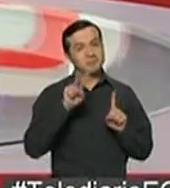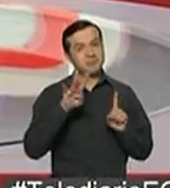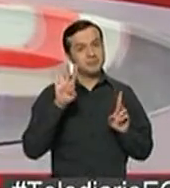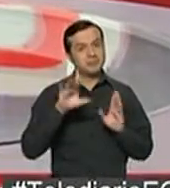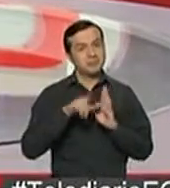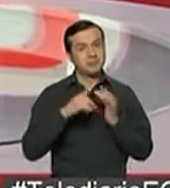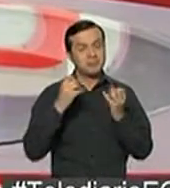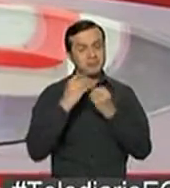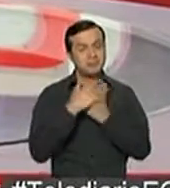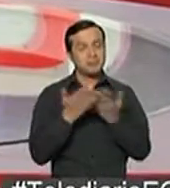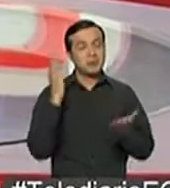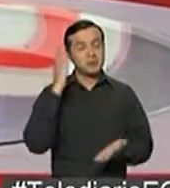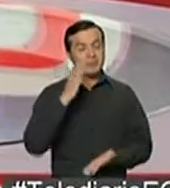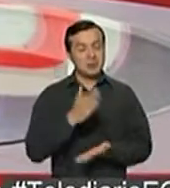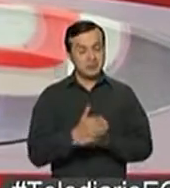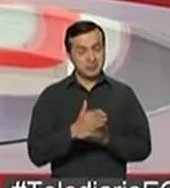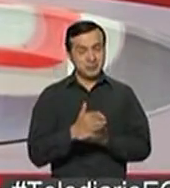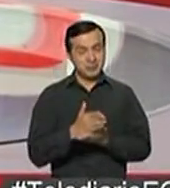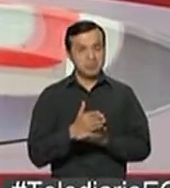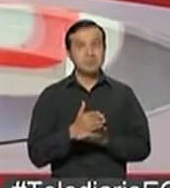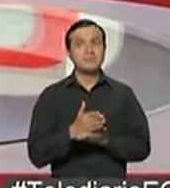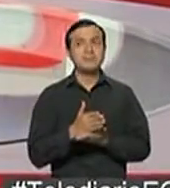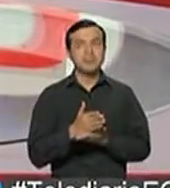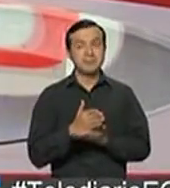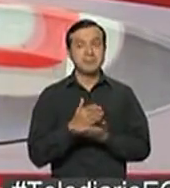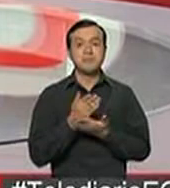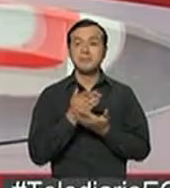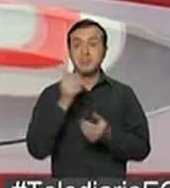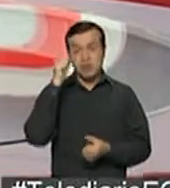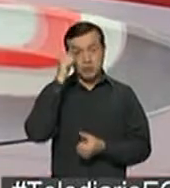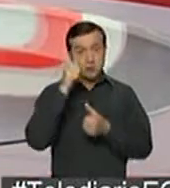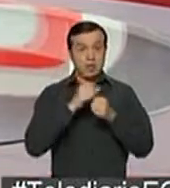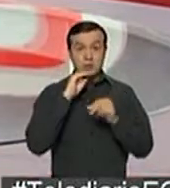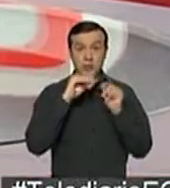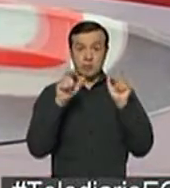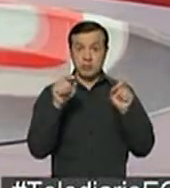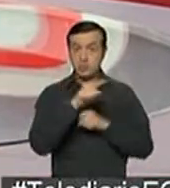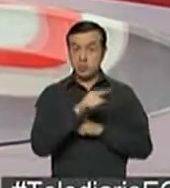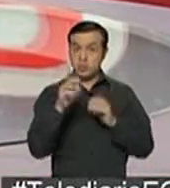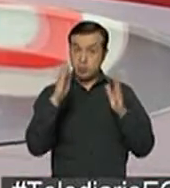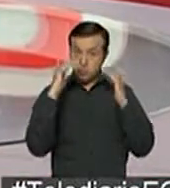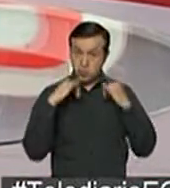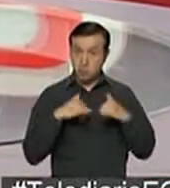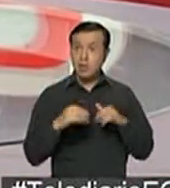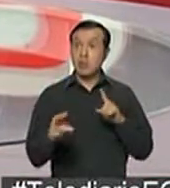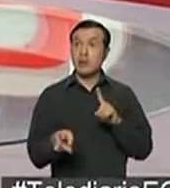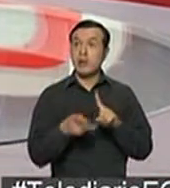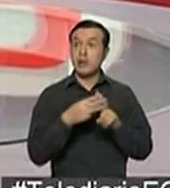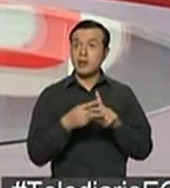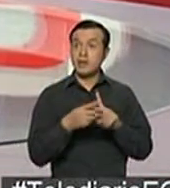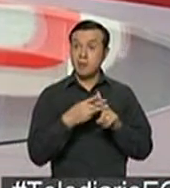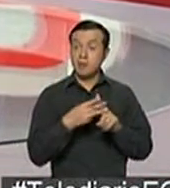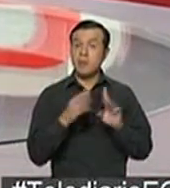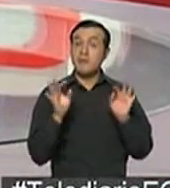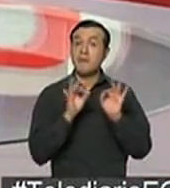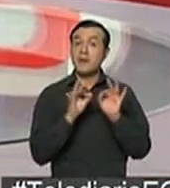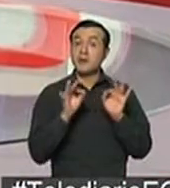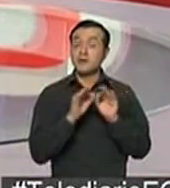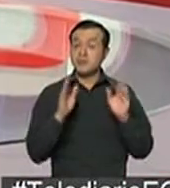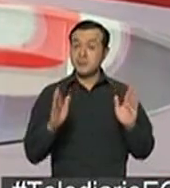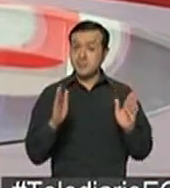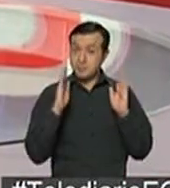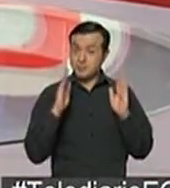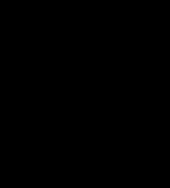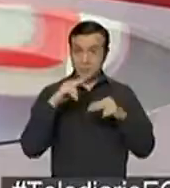13:24 y es momento de hacer una pausa aquí en Telediario. Pero recuerde que usted puede seguirnos en nuestras redes sociales. En Facebook nos encuentra